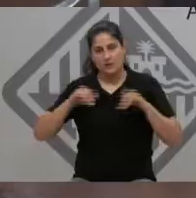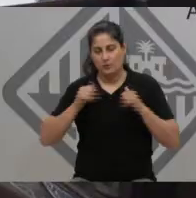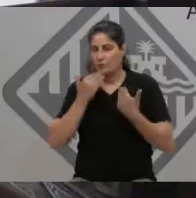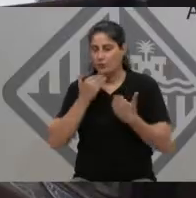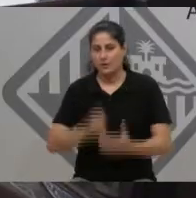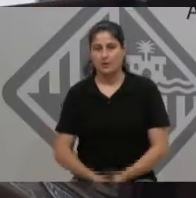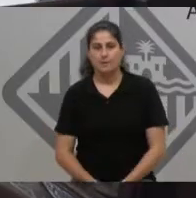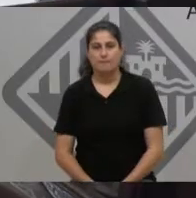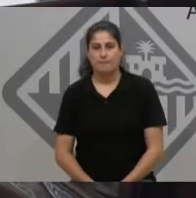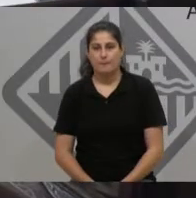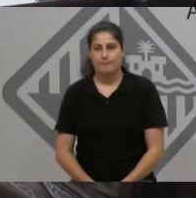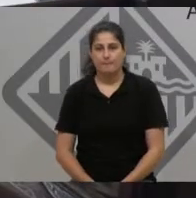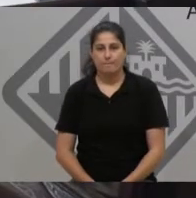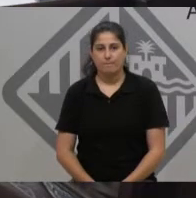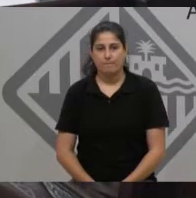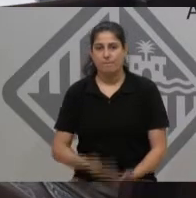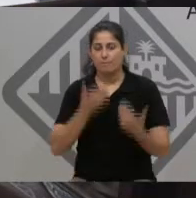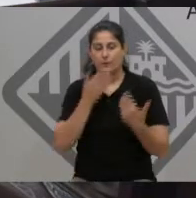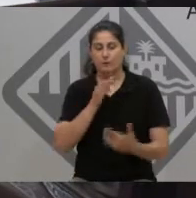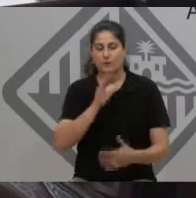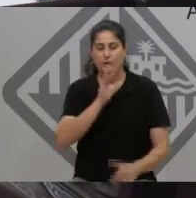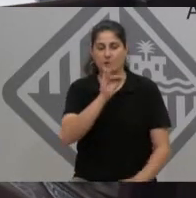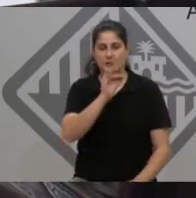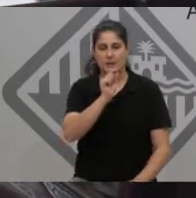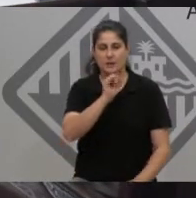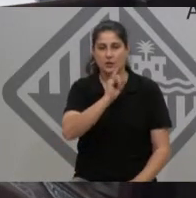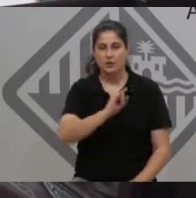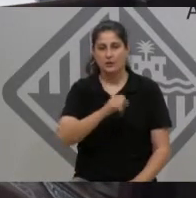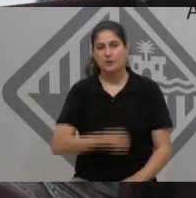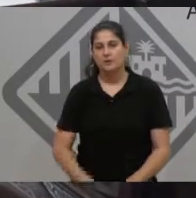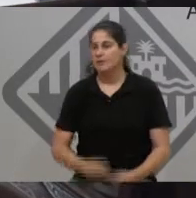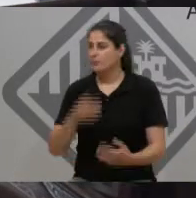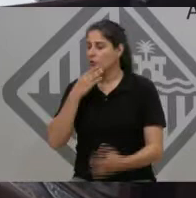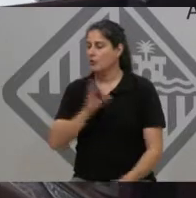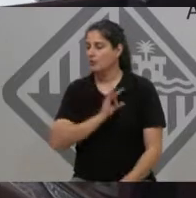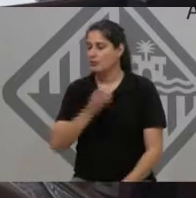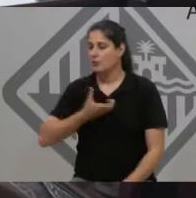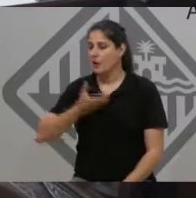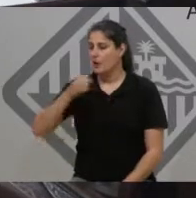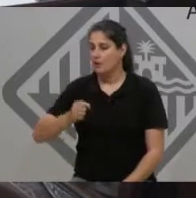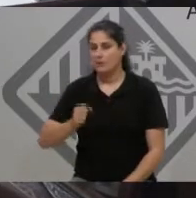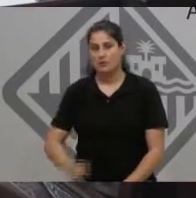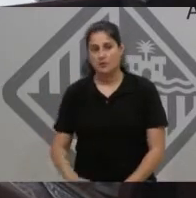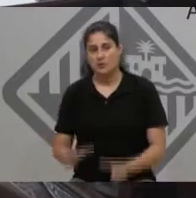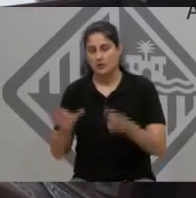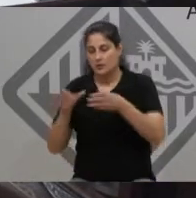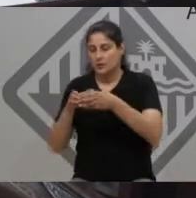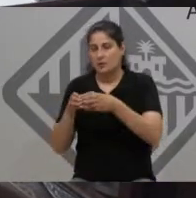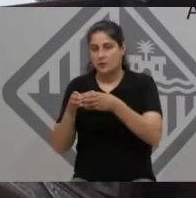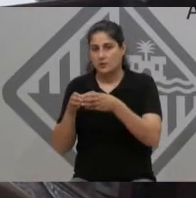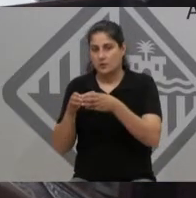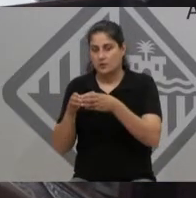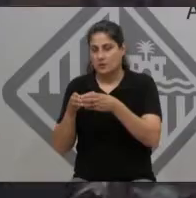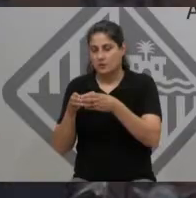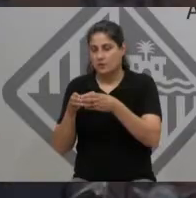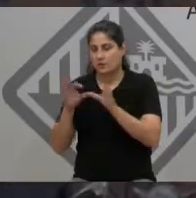gracias. Muchas gracias, señor Sánchez. Gracias, señor alcalde. Bien, con respecto a las proposiciones del